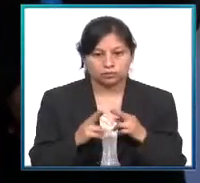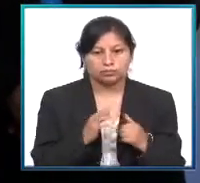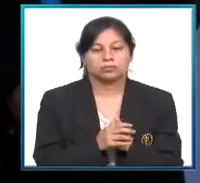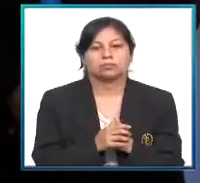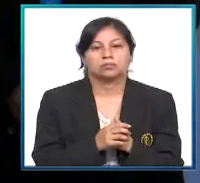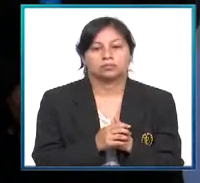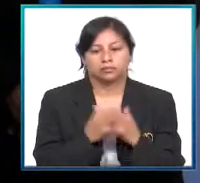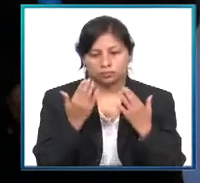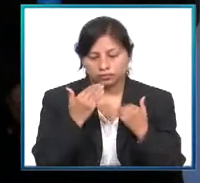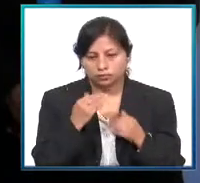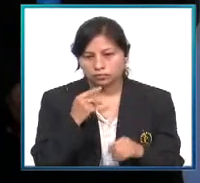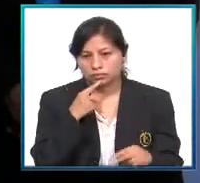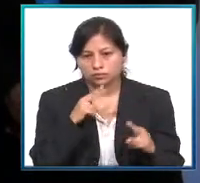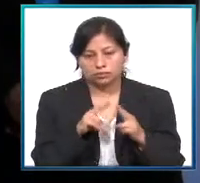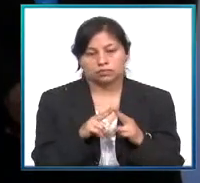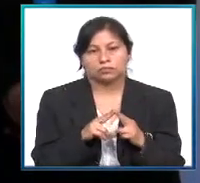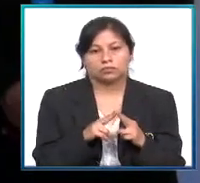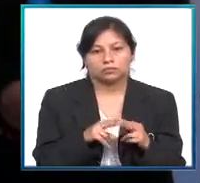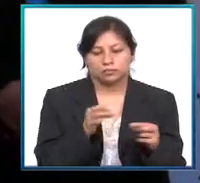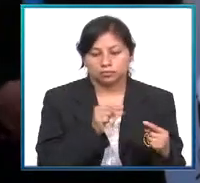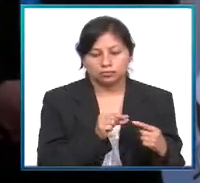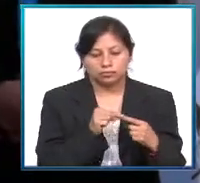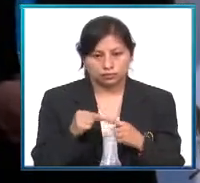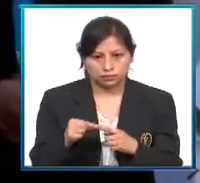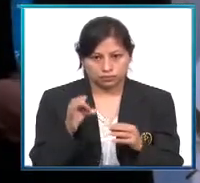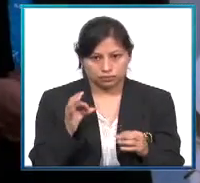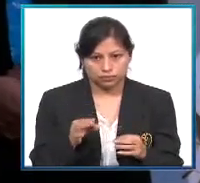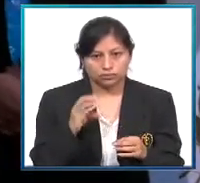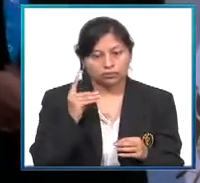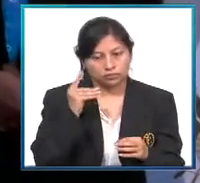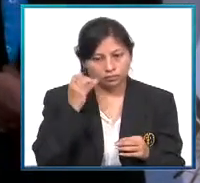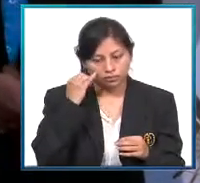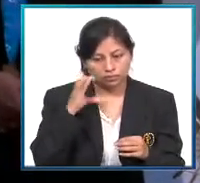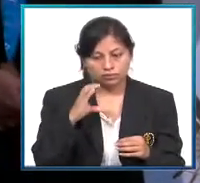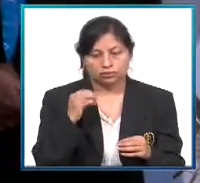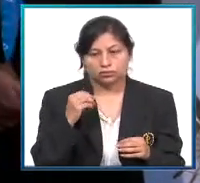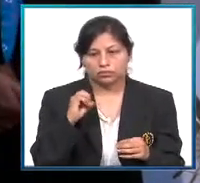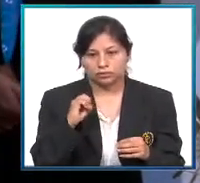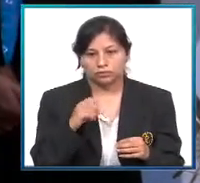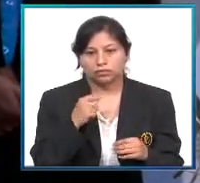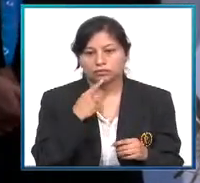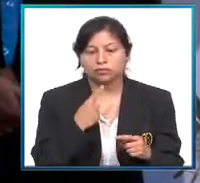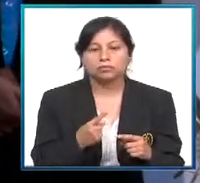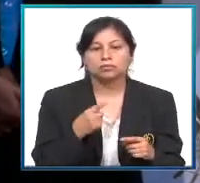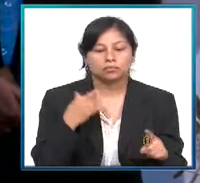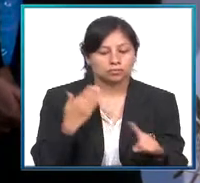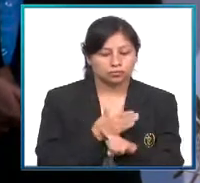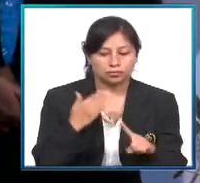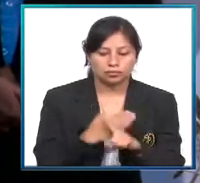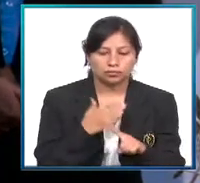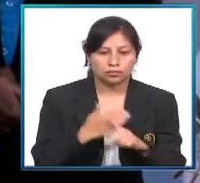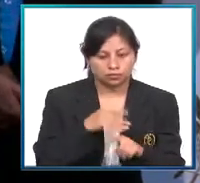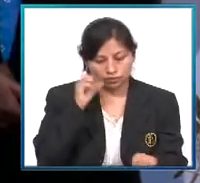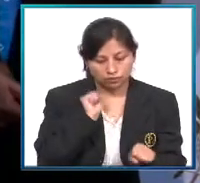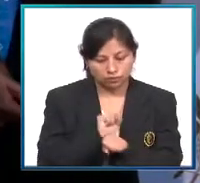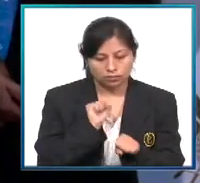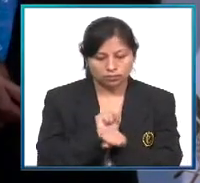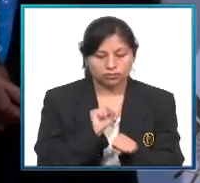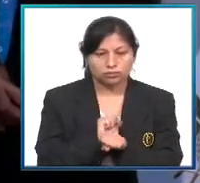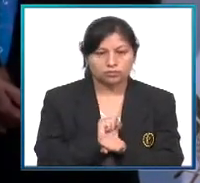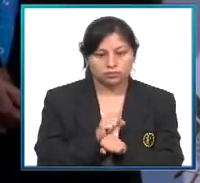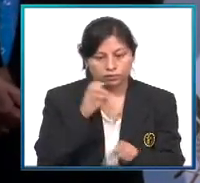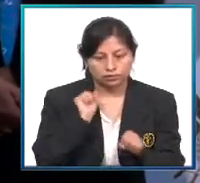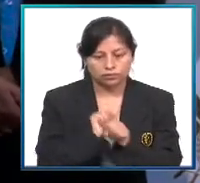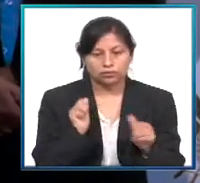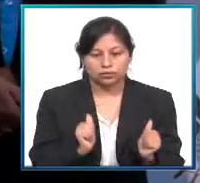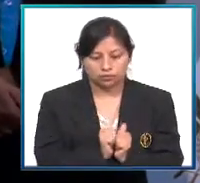del consumidor, que en este caso específicamente es DIACO. Identificamos varios problemas a partir del trabajo que realizamos, el